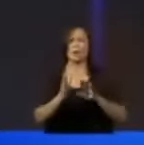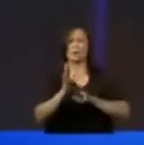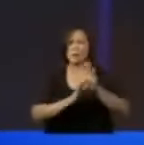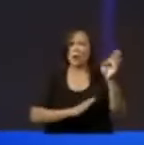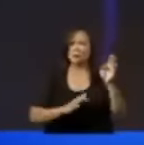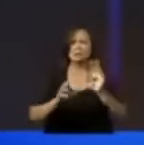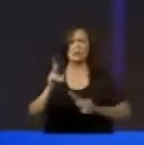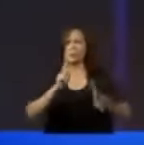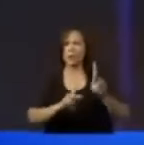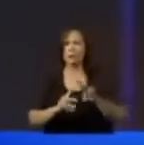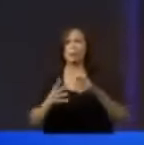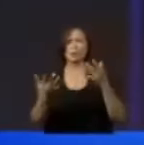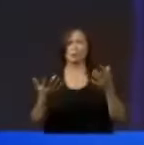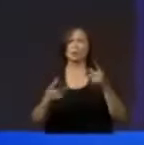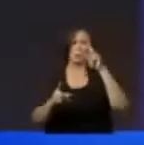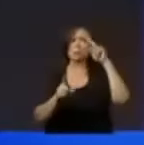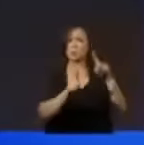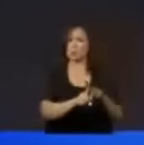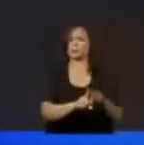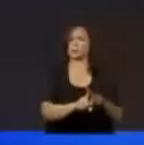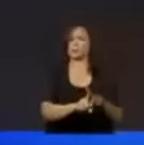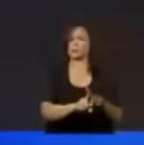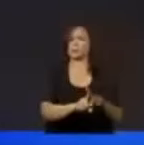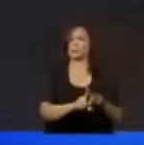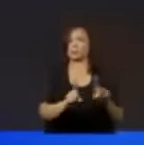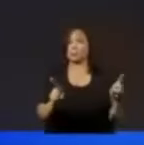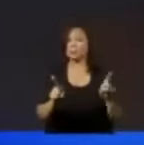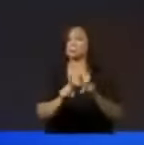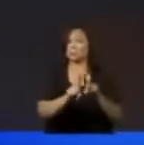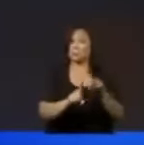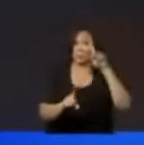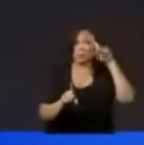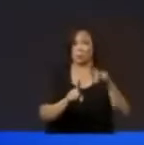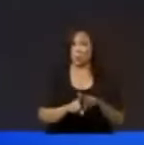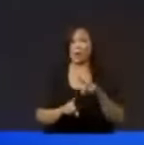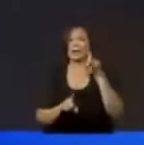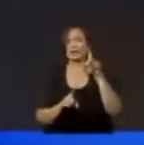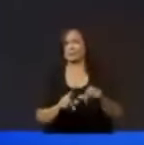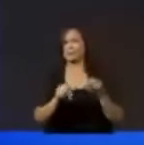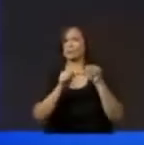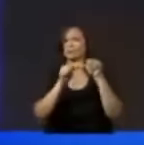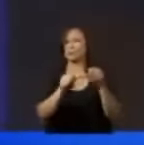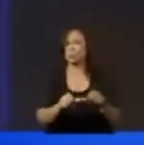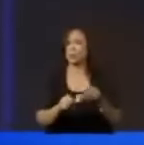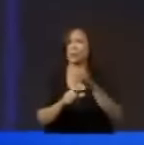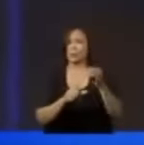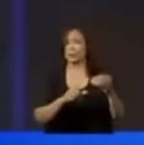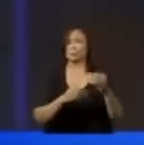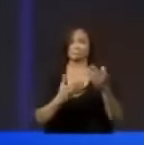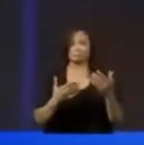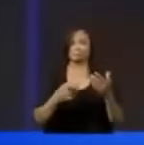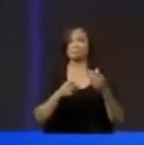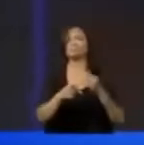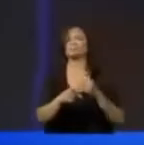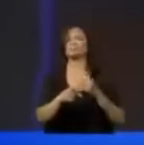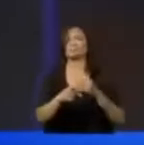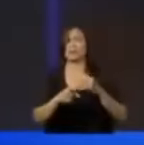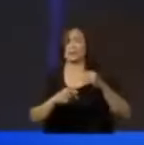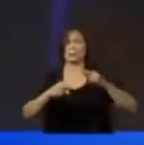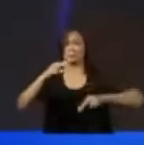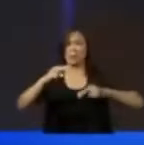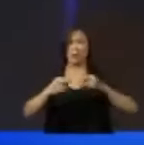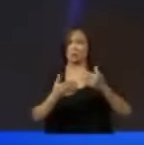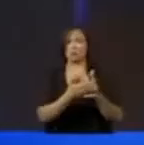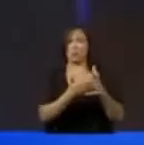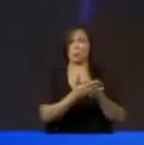desarrollo de los pueblos y estamos de acuerdo, como estamos de acuerdo de que hay que continuar con la construcción de